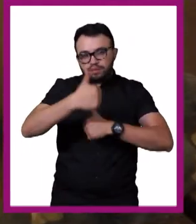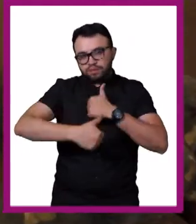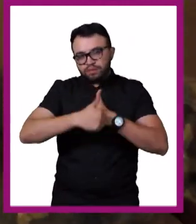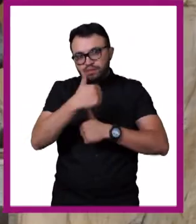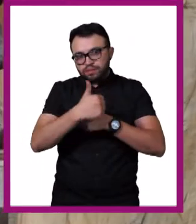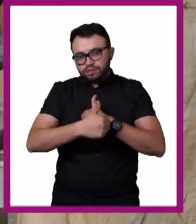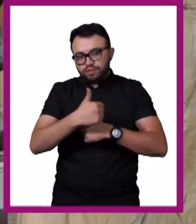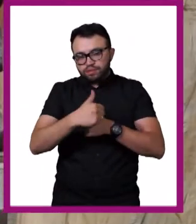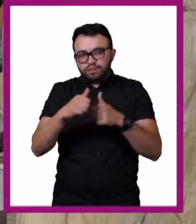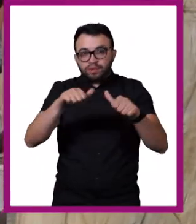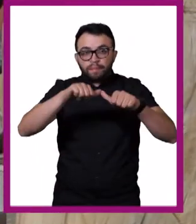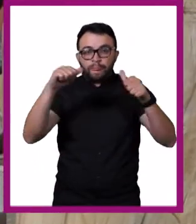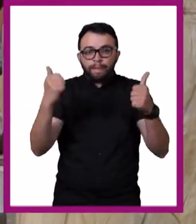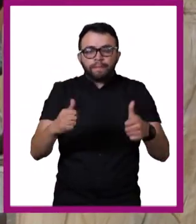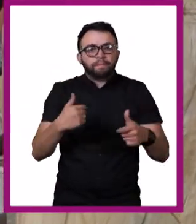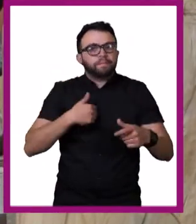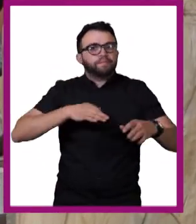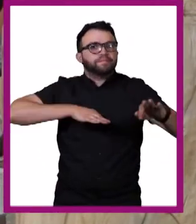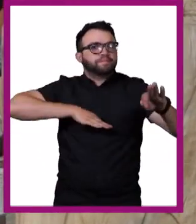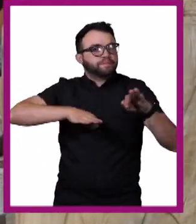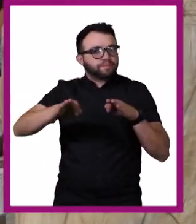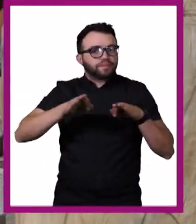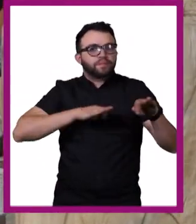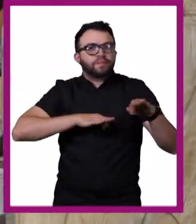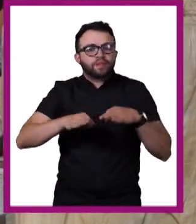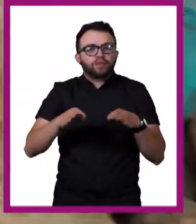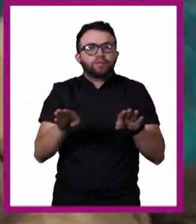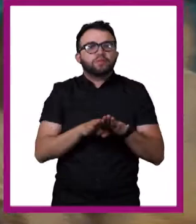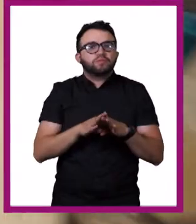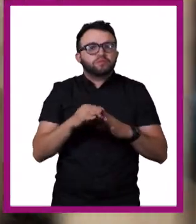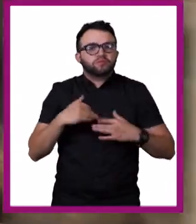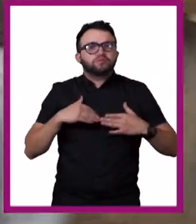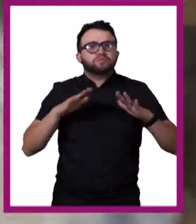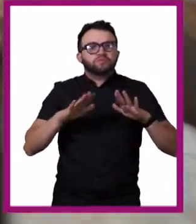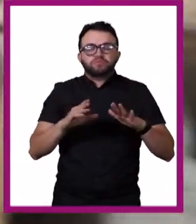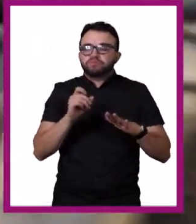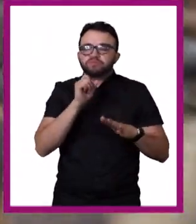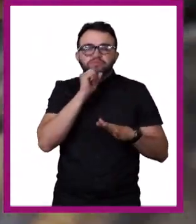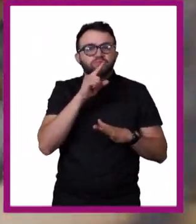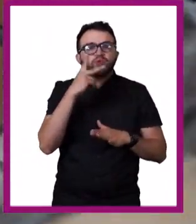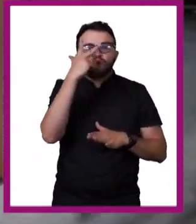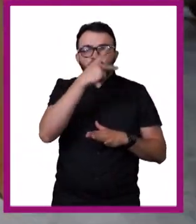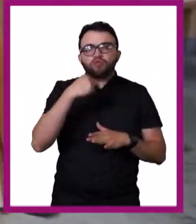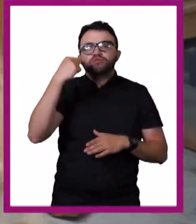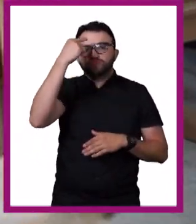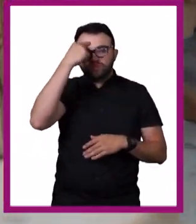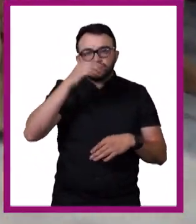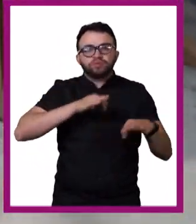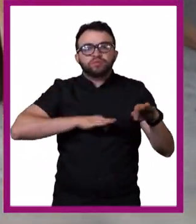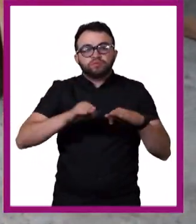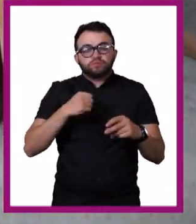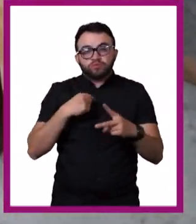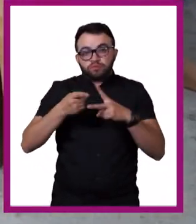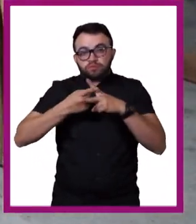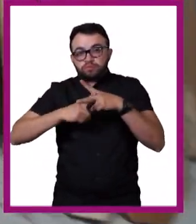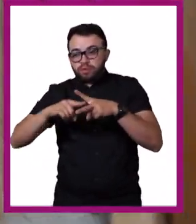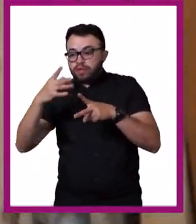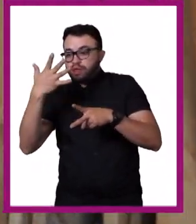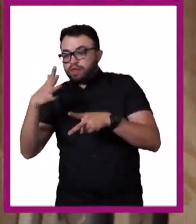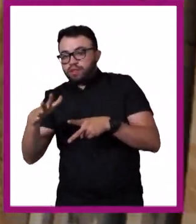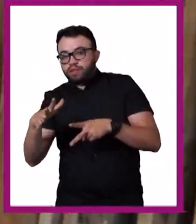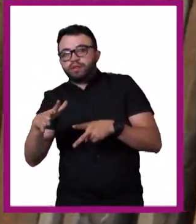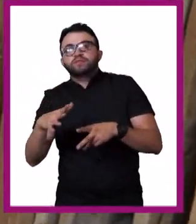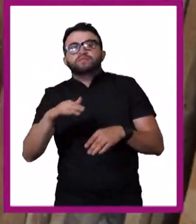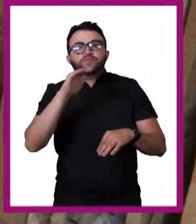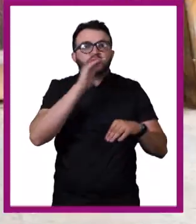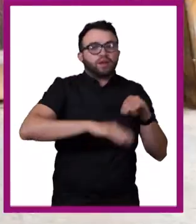carrera artística he tratado de mantener ese ritmo, 8 horas de trabajo. Empiezo a las 10, termino a las